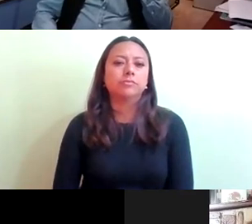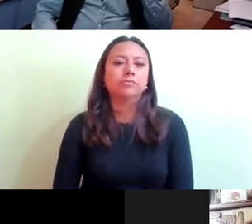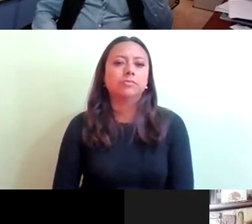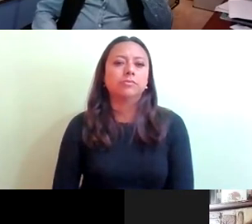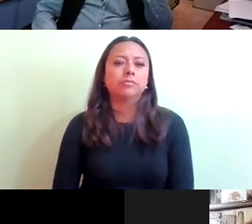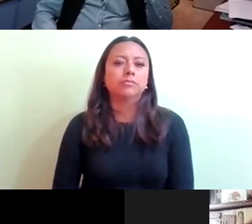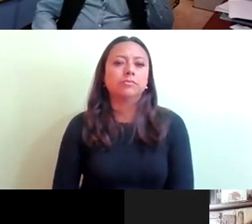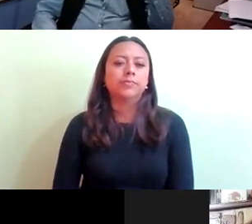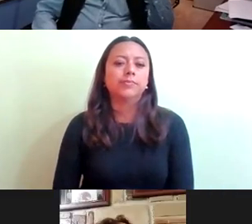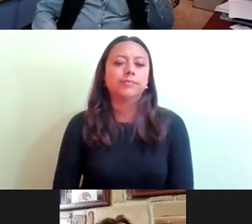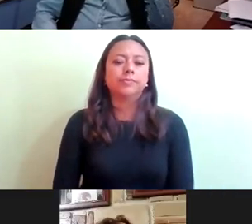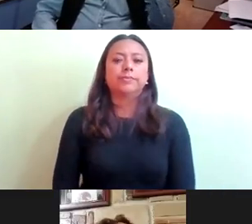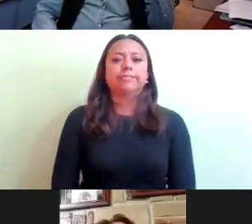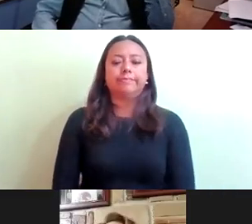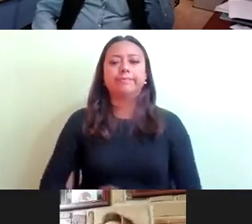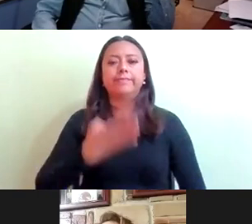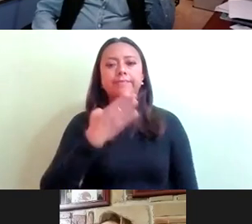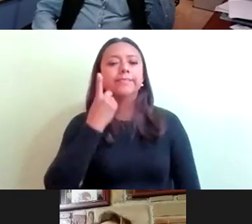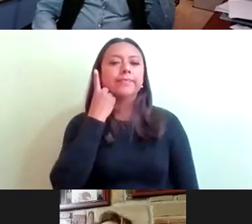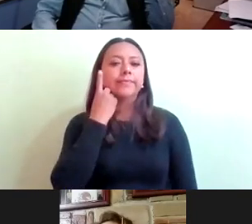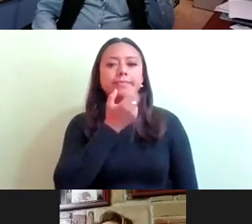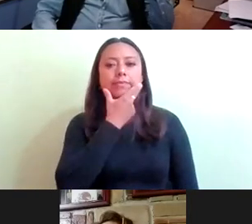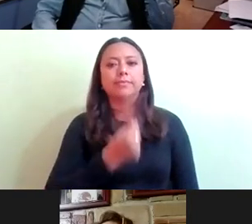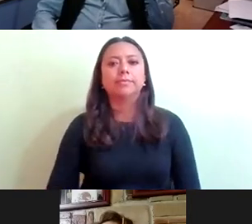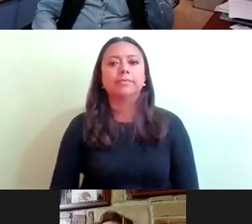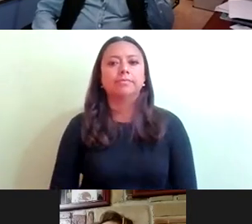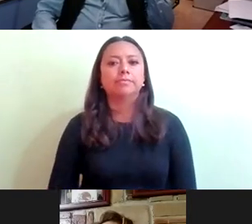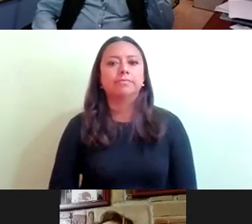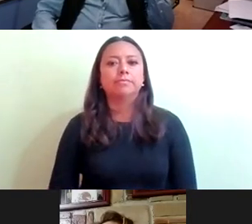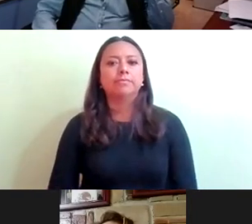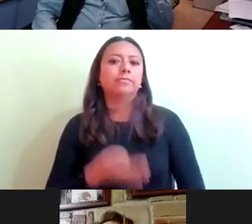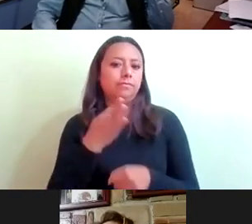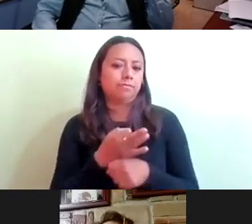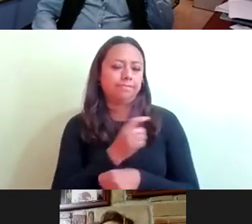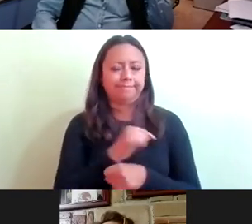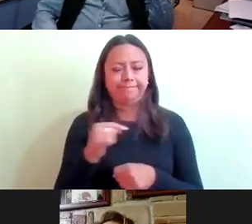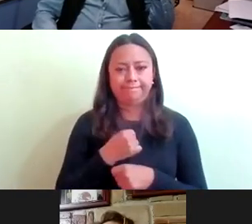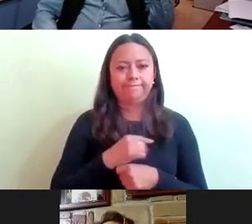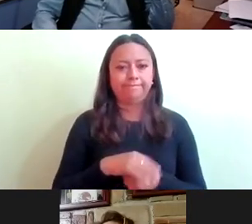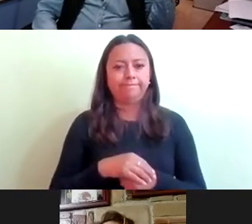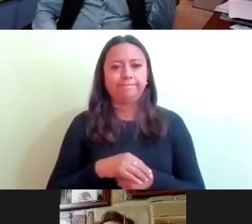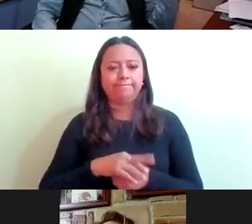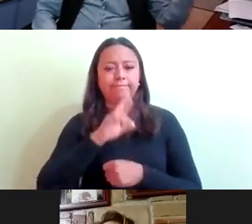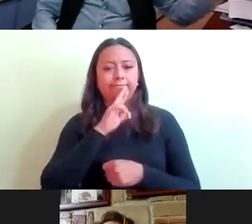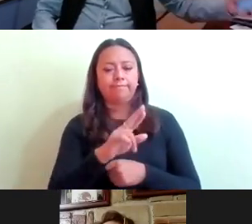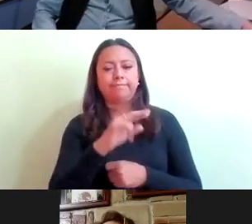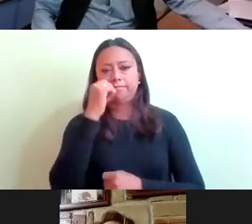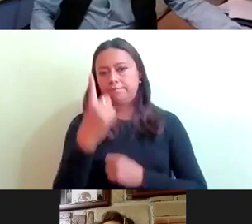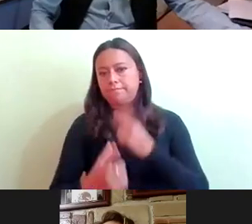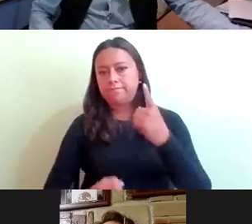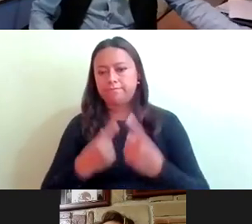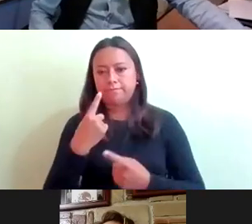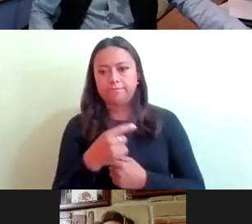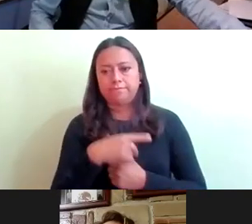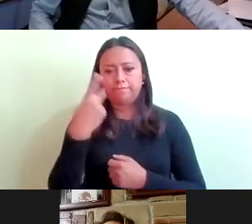Muy bien, diputado. Bueno, pasamos a responderle algunas de las preguntas